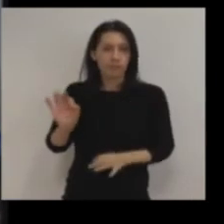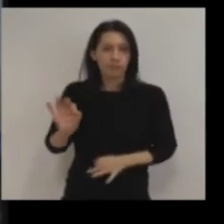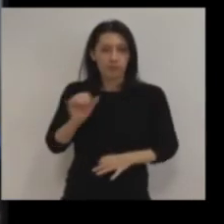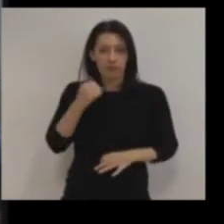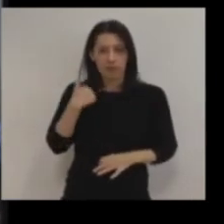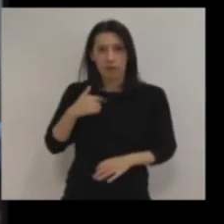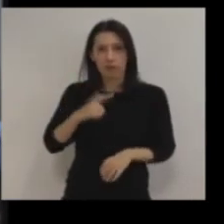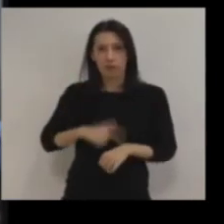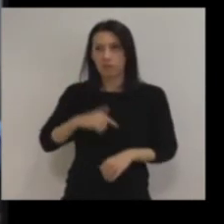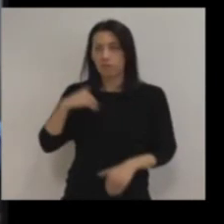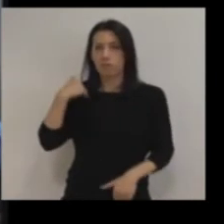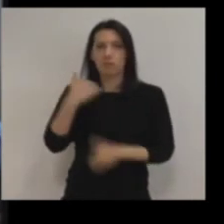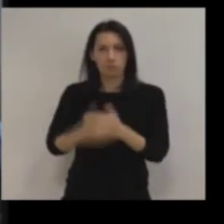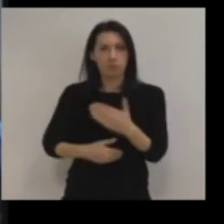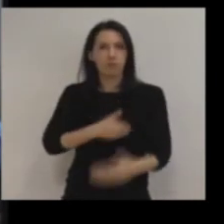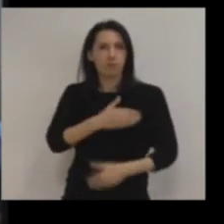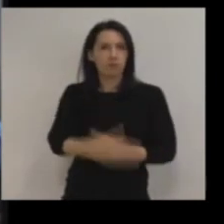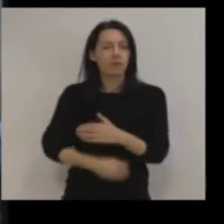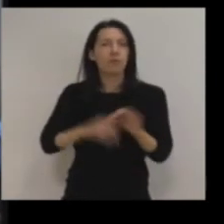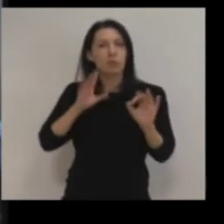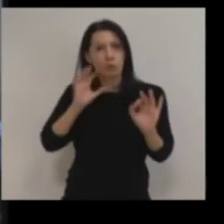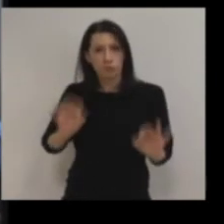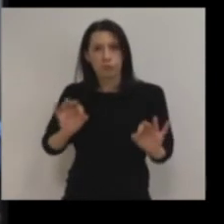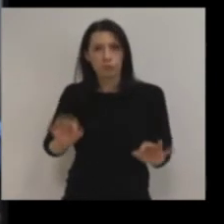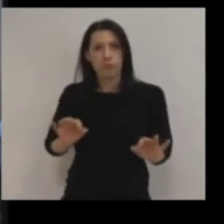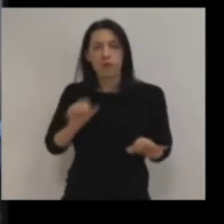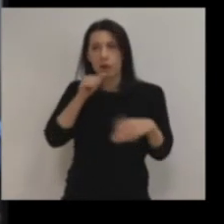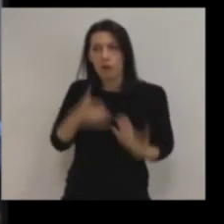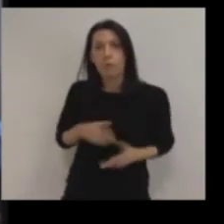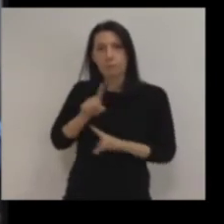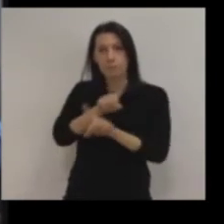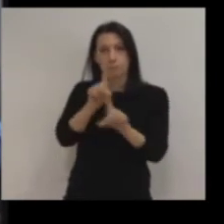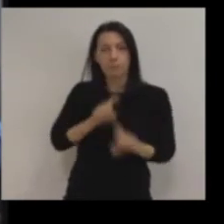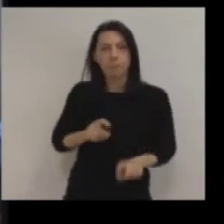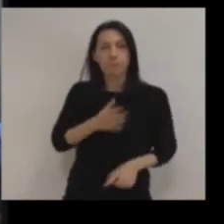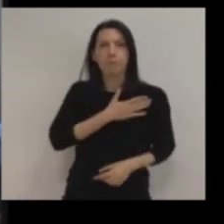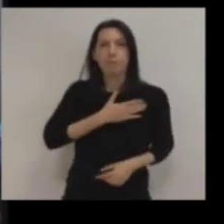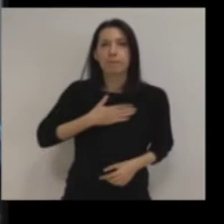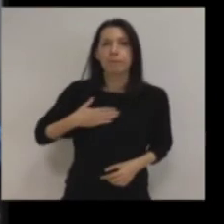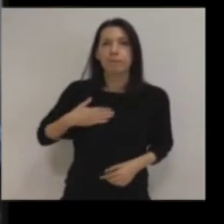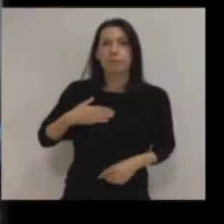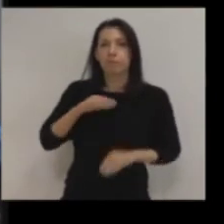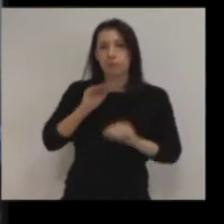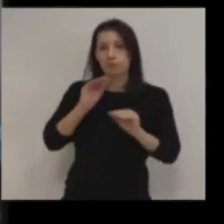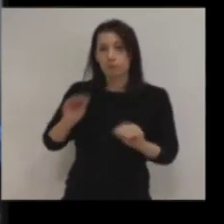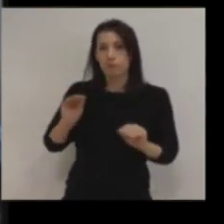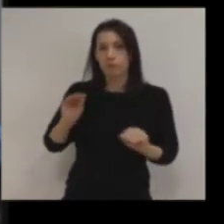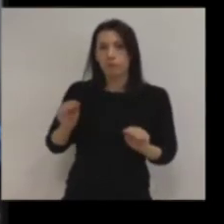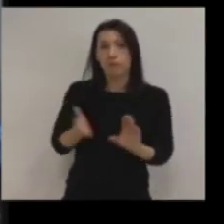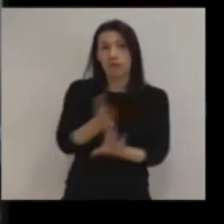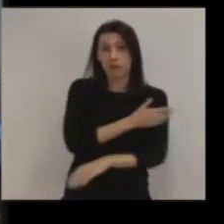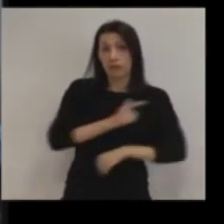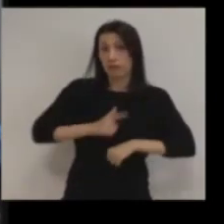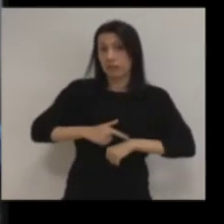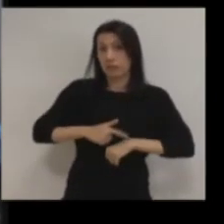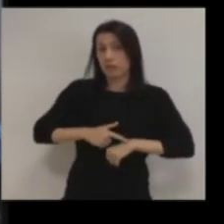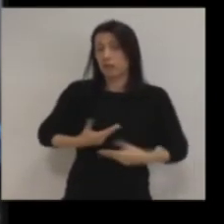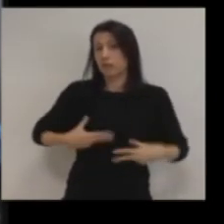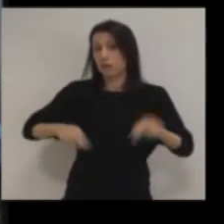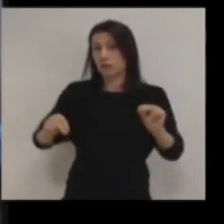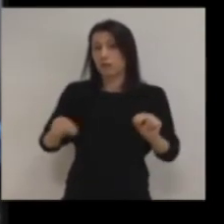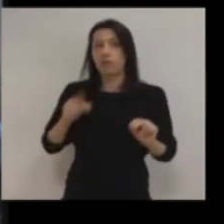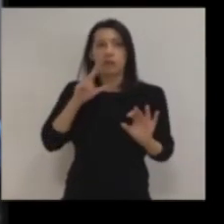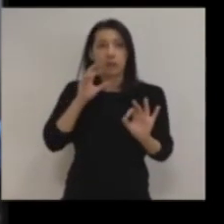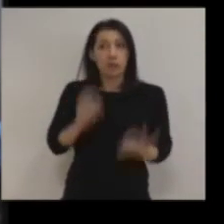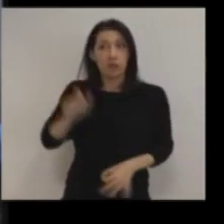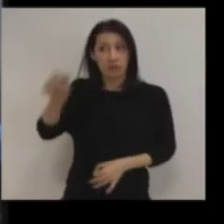por... Es porque tengo una pregunta que quiero plantearla antes de que se acabe el tiempo, que creo que a ti te